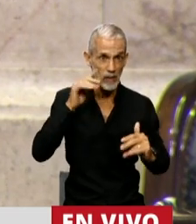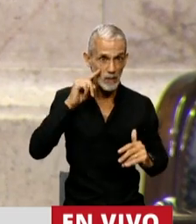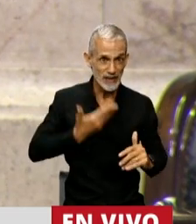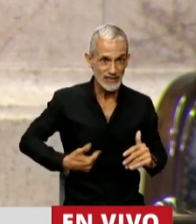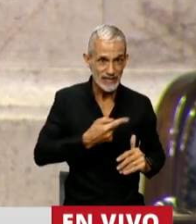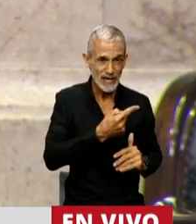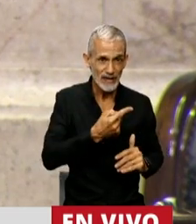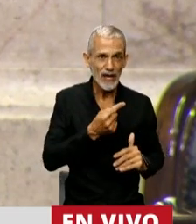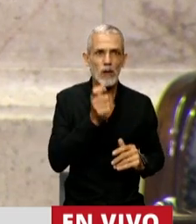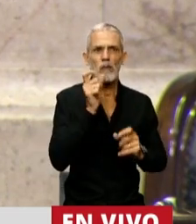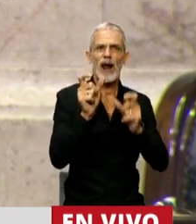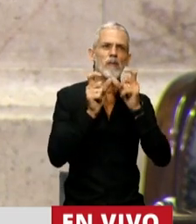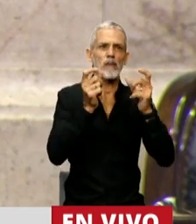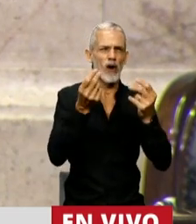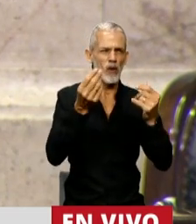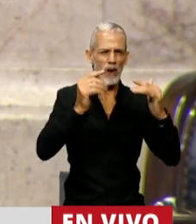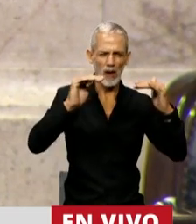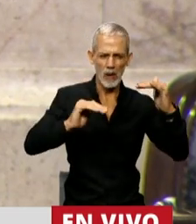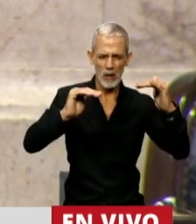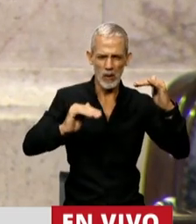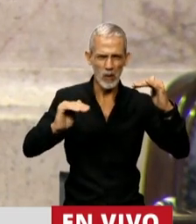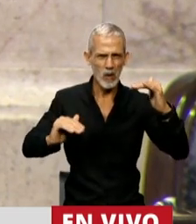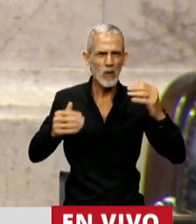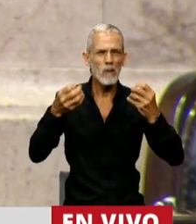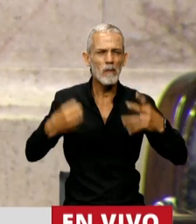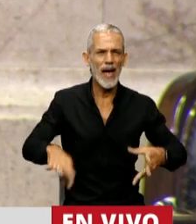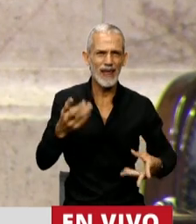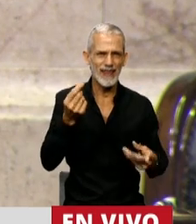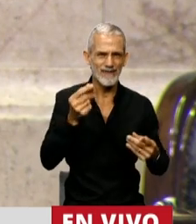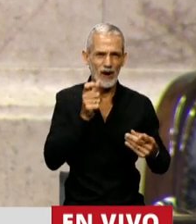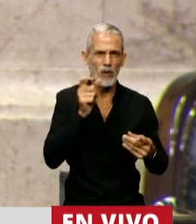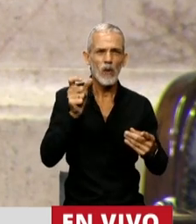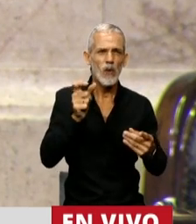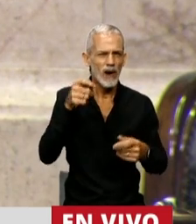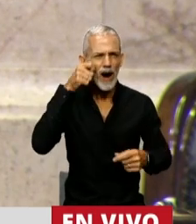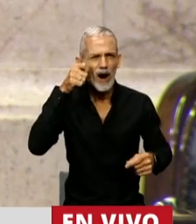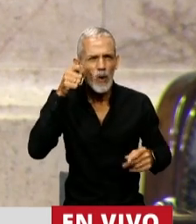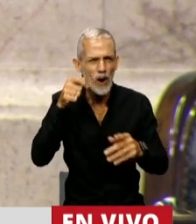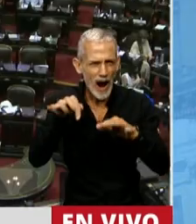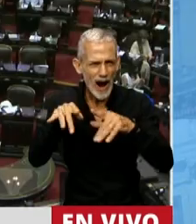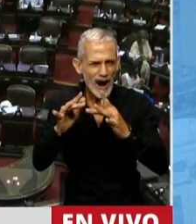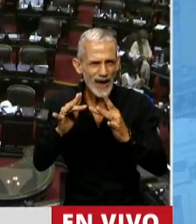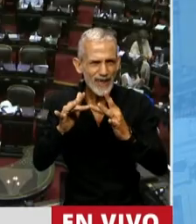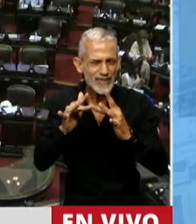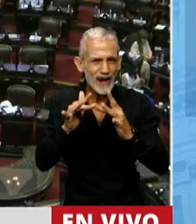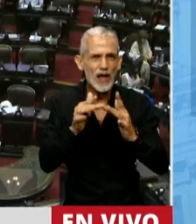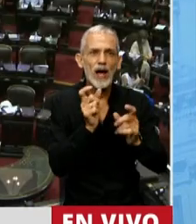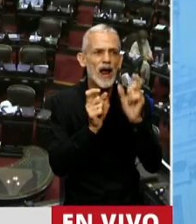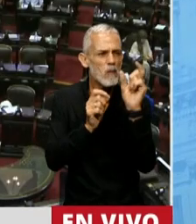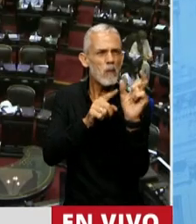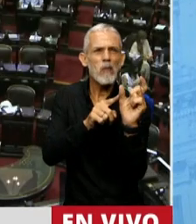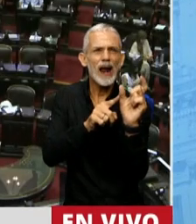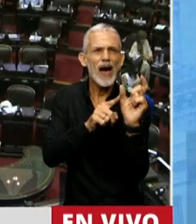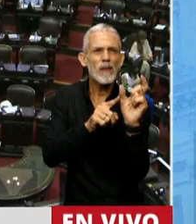onomatopeya cada vez que habla solamente con google encontramos que ha hecho un bastardeo de la palabra